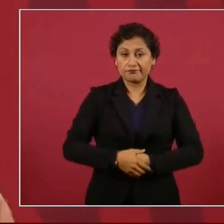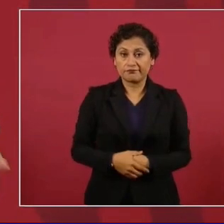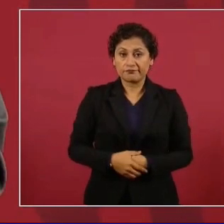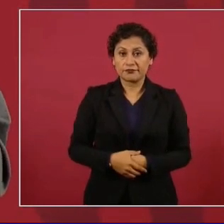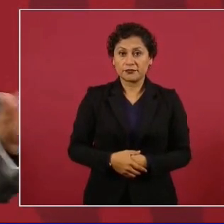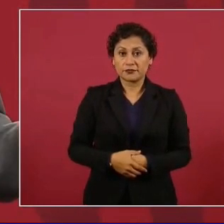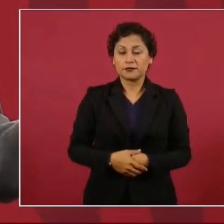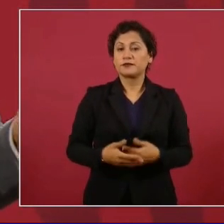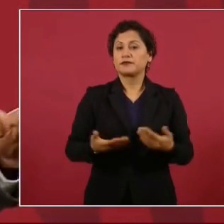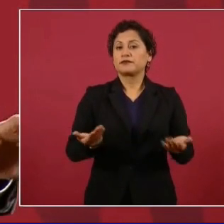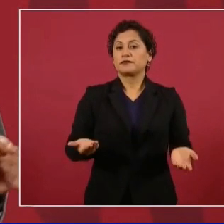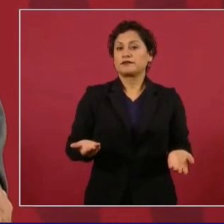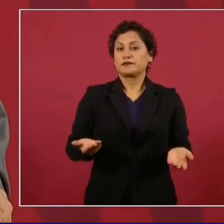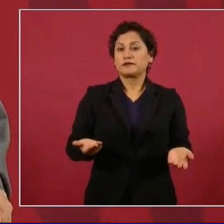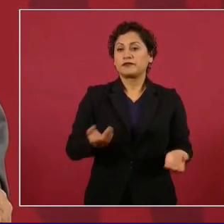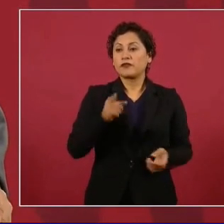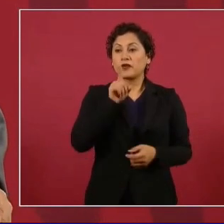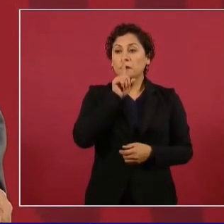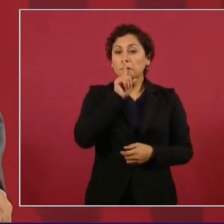ni decía nada